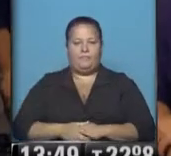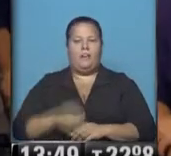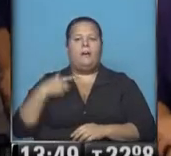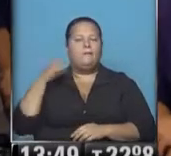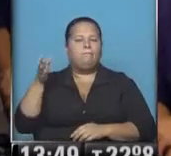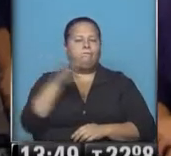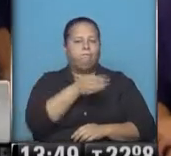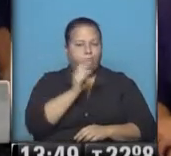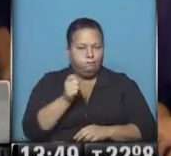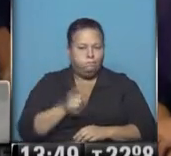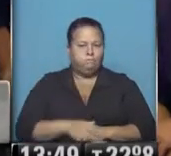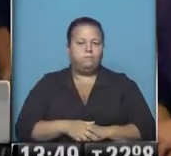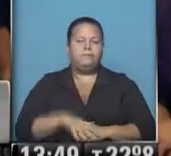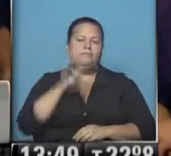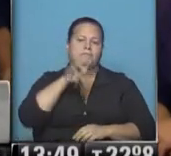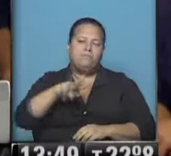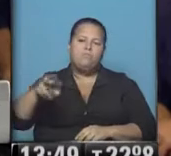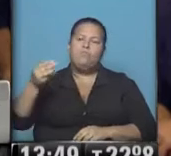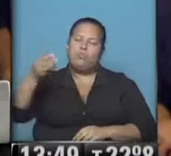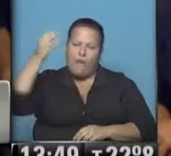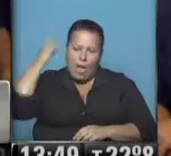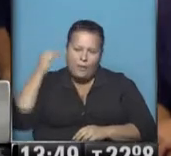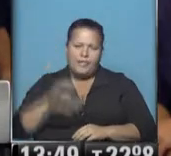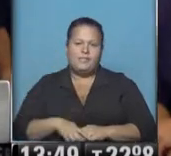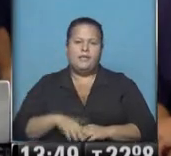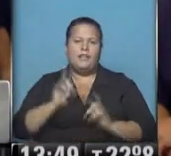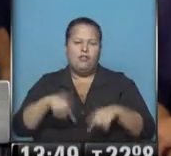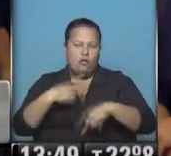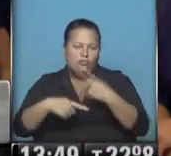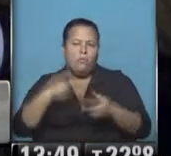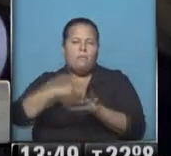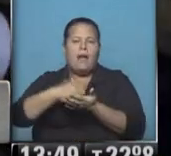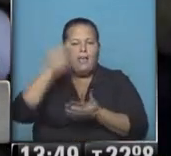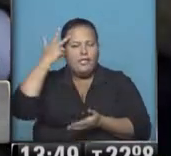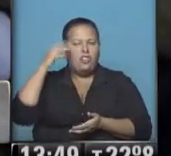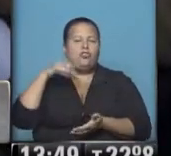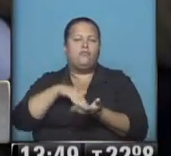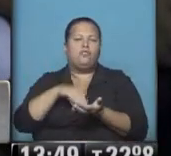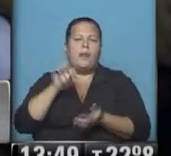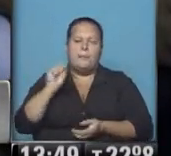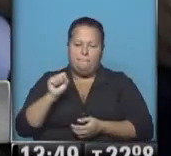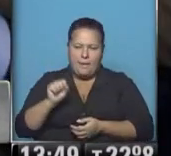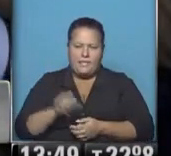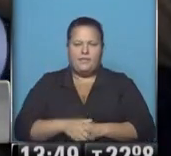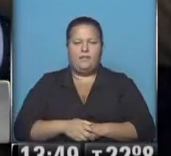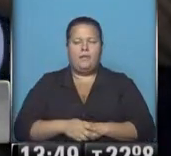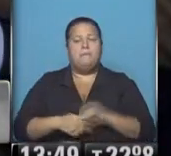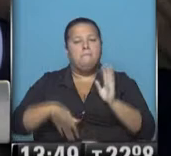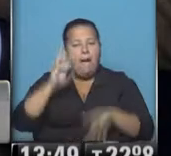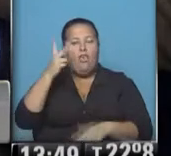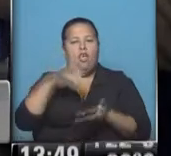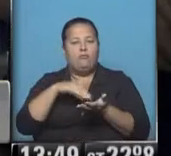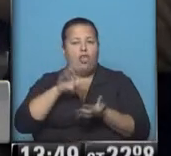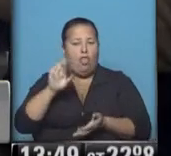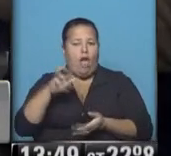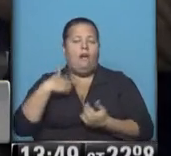recorrido esta obra varias veces, siguiendo su marcha, una inversión de 18 millones de pesos, algo más de 2 millones de dólares,